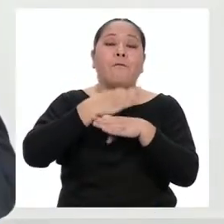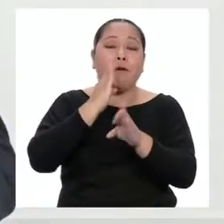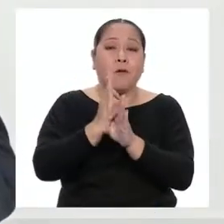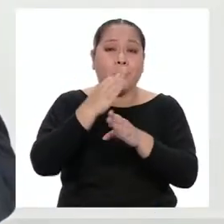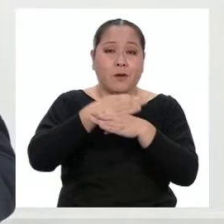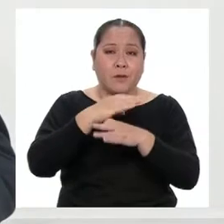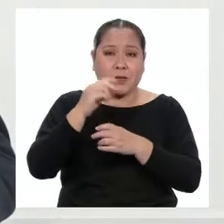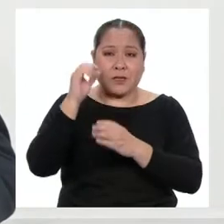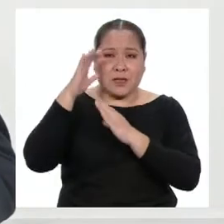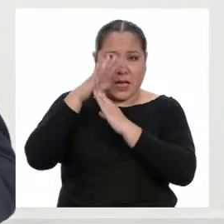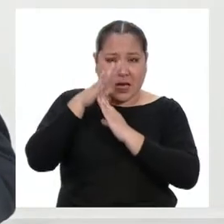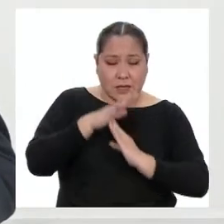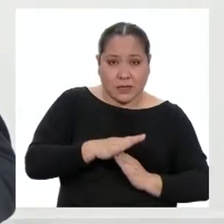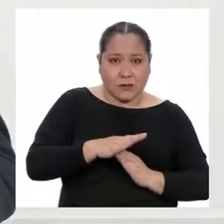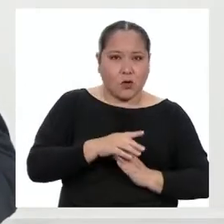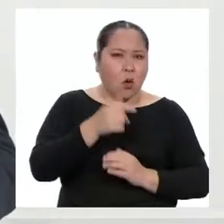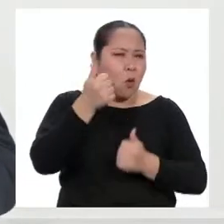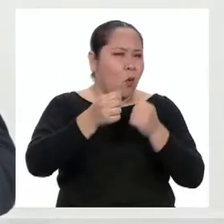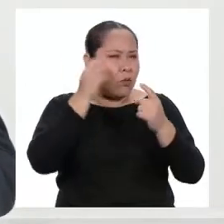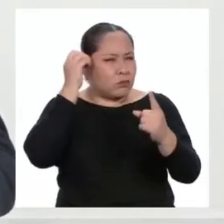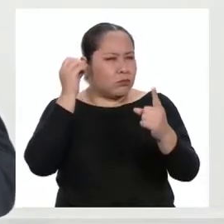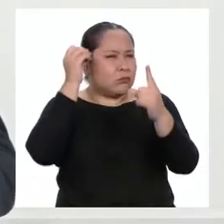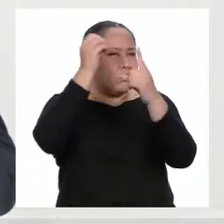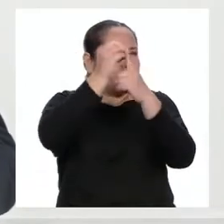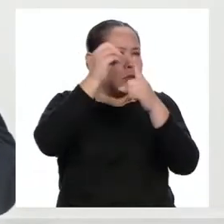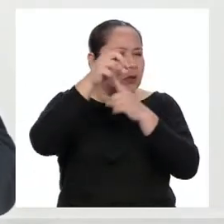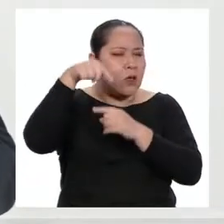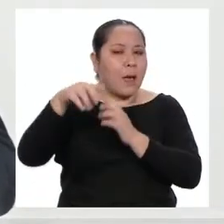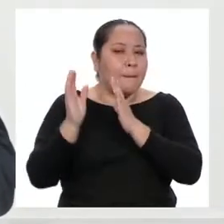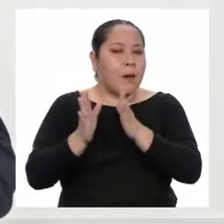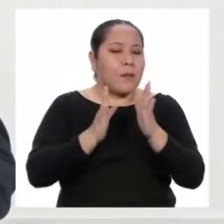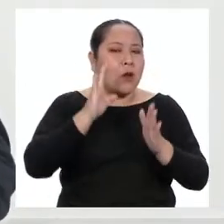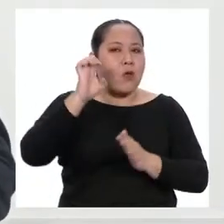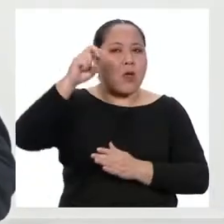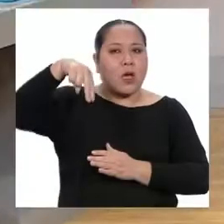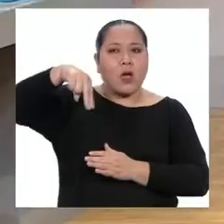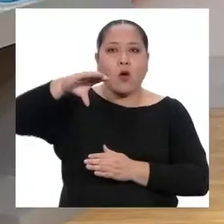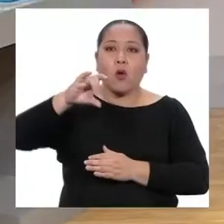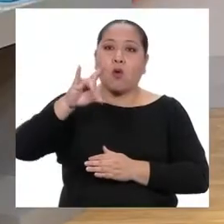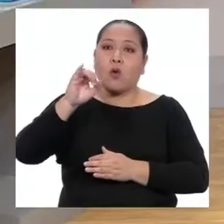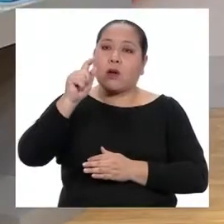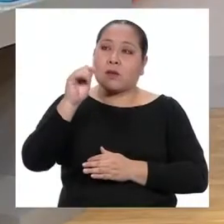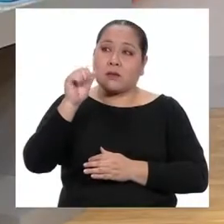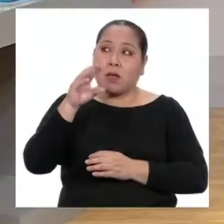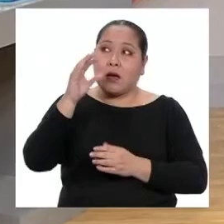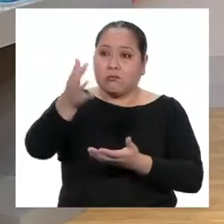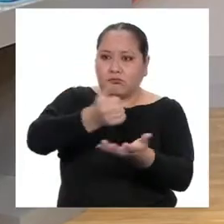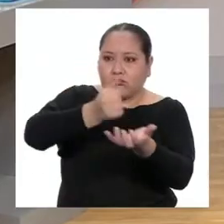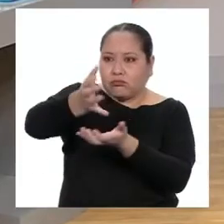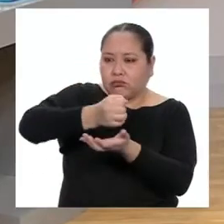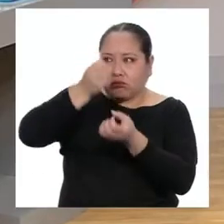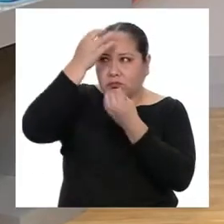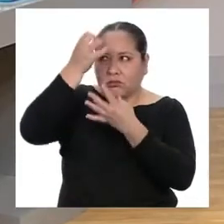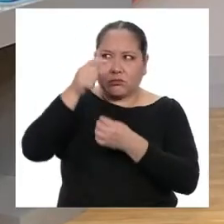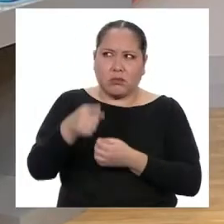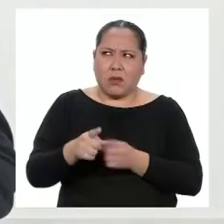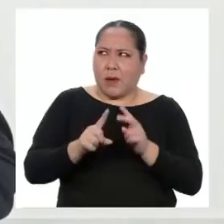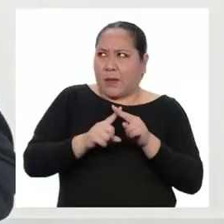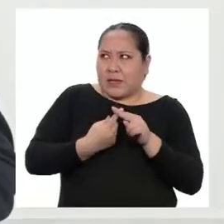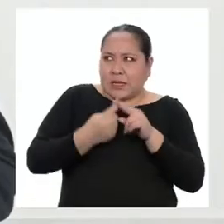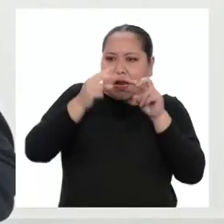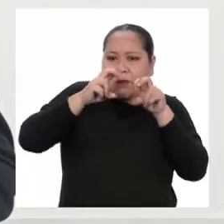creen que es el objetivo de elaborar una encuesta y recopilar datos? Pues iniciar con nuestro